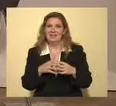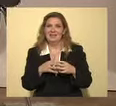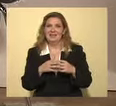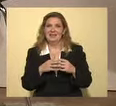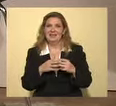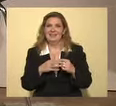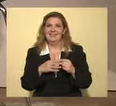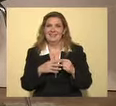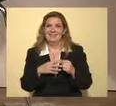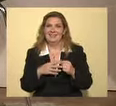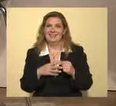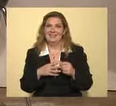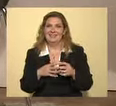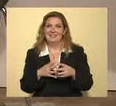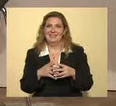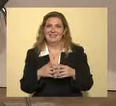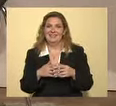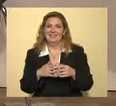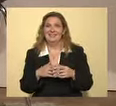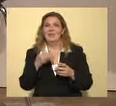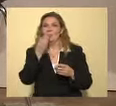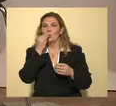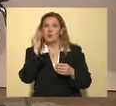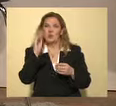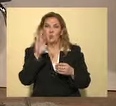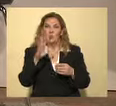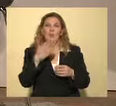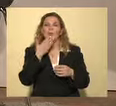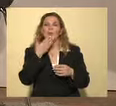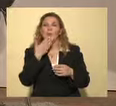sí. No puedo, bueno, vivir jamás. Les mando besos. Tengan bonita semana. Muchas gracias.